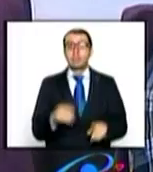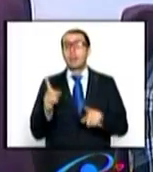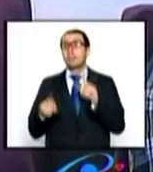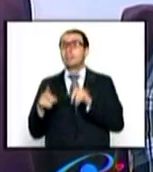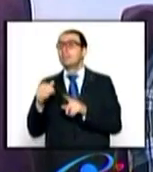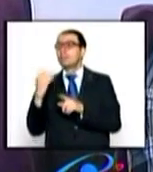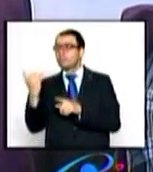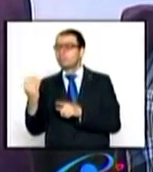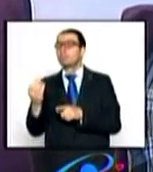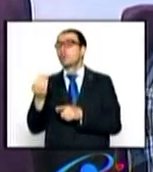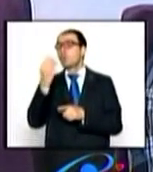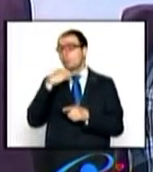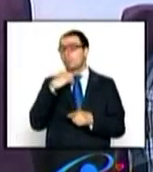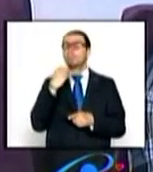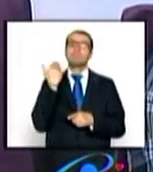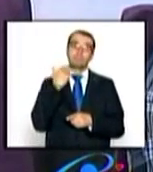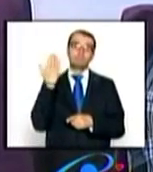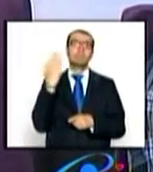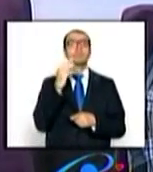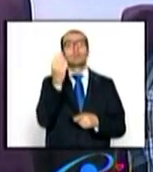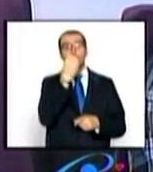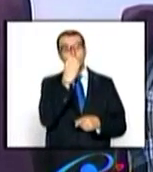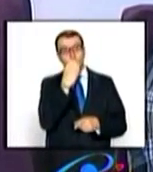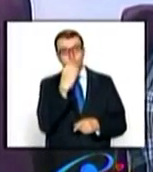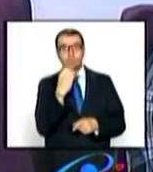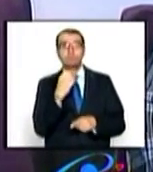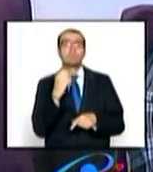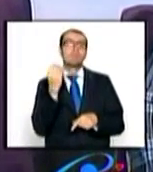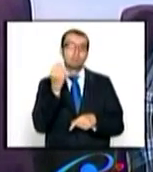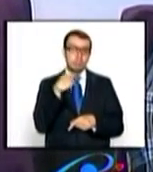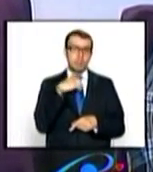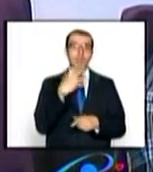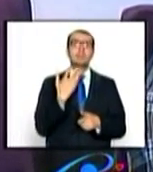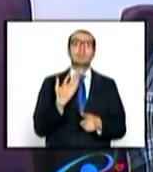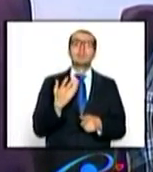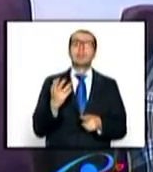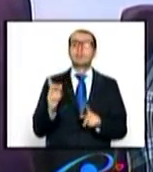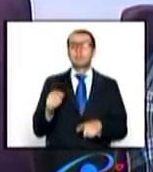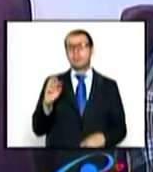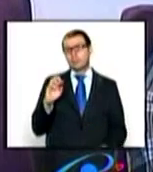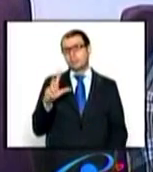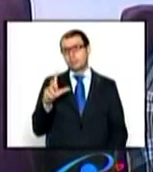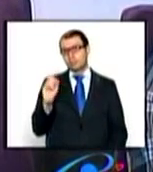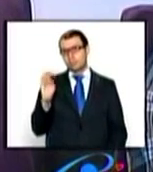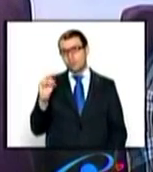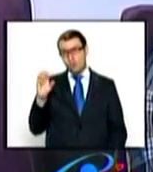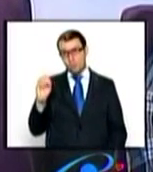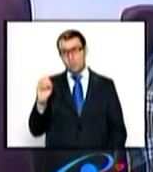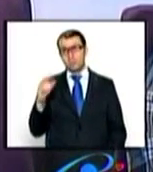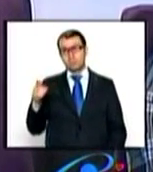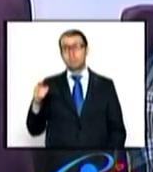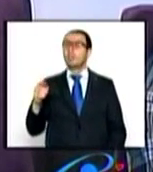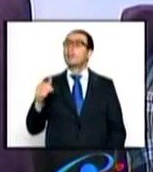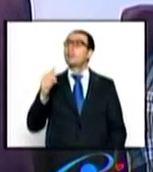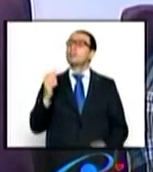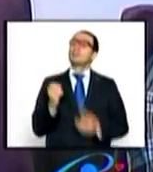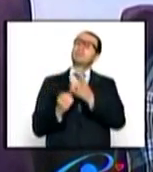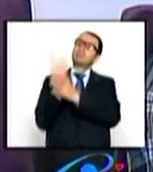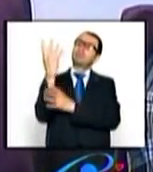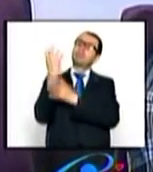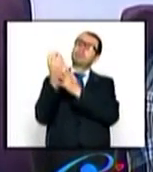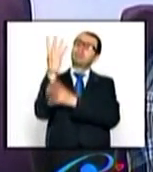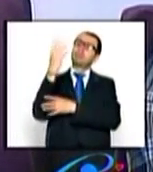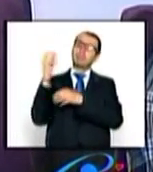alimentos, se depositan inclusive en el aire, como el plomo que es producido por el gas vehicular, el exhausto que